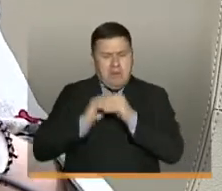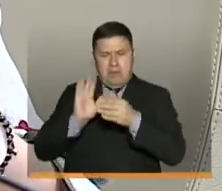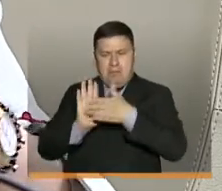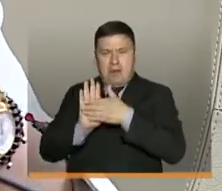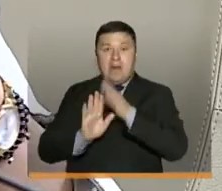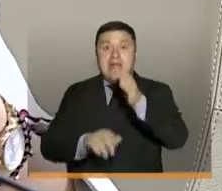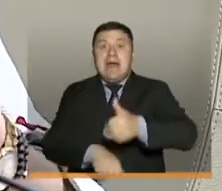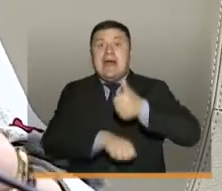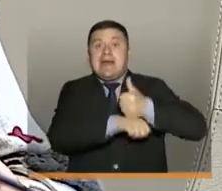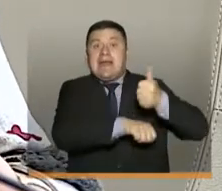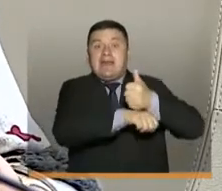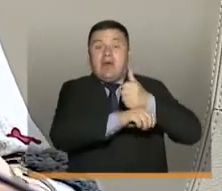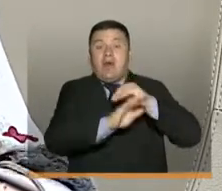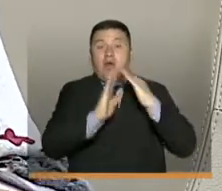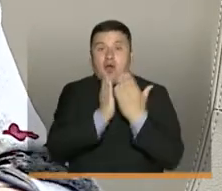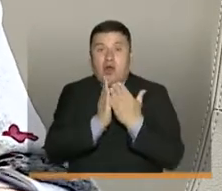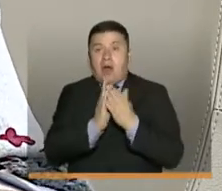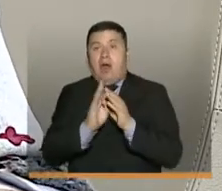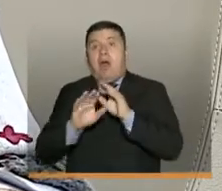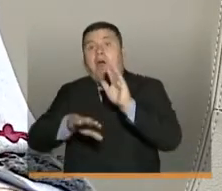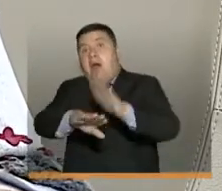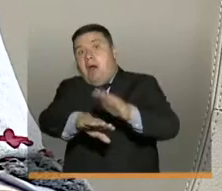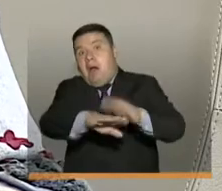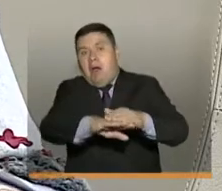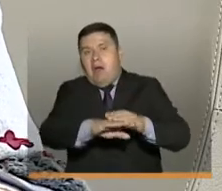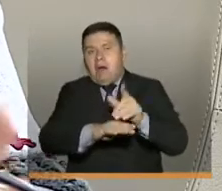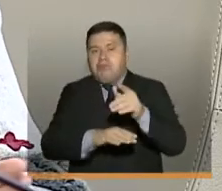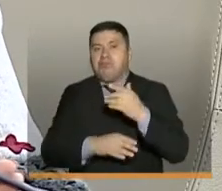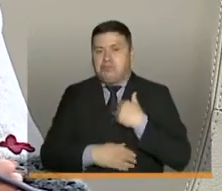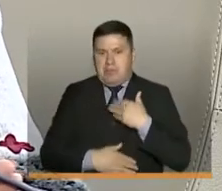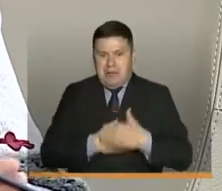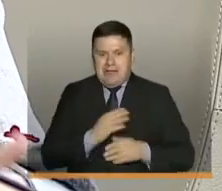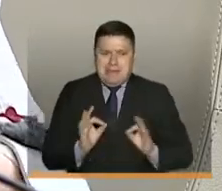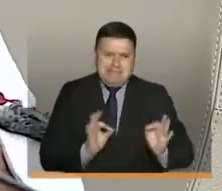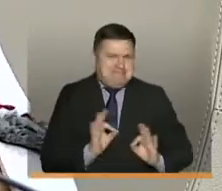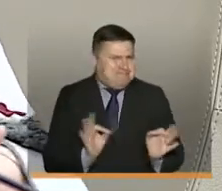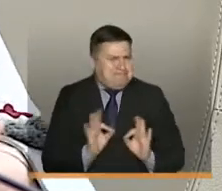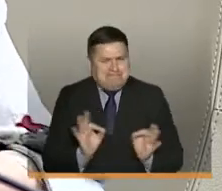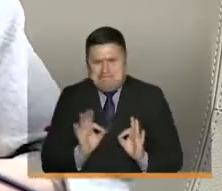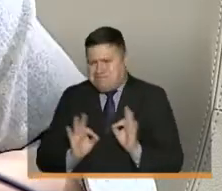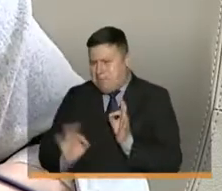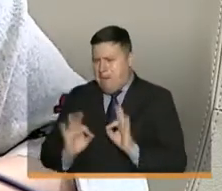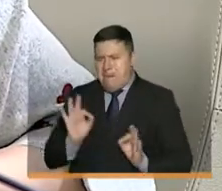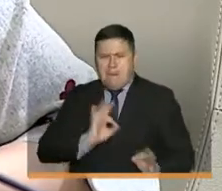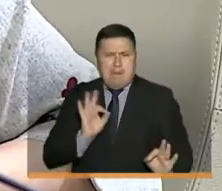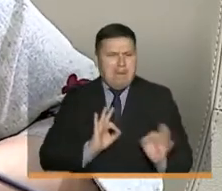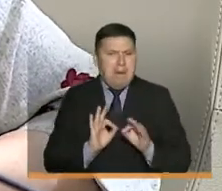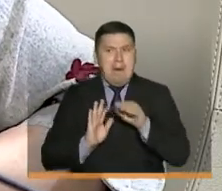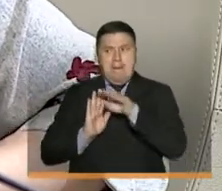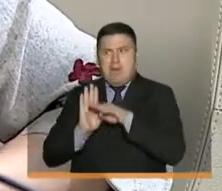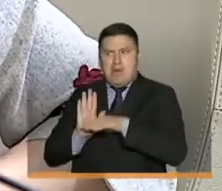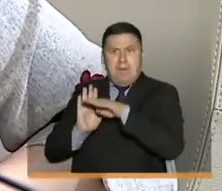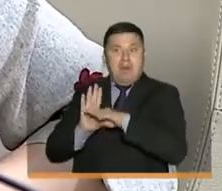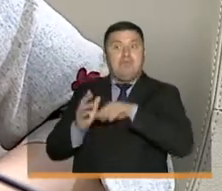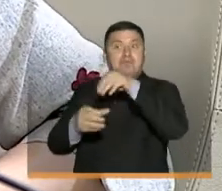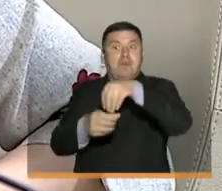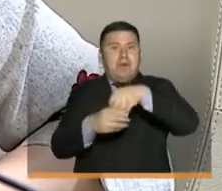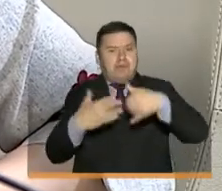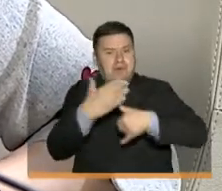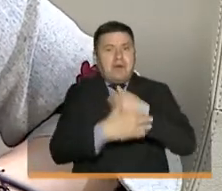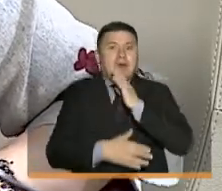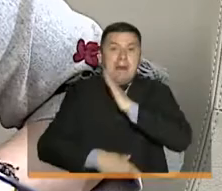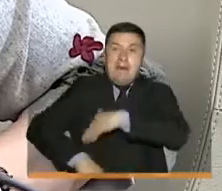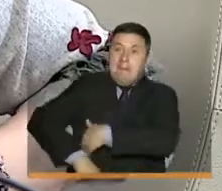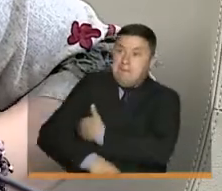cada rector del colegio les irá comentando y como ven nos vamos preparando y guardamos pues todos los protocolos acorde a como el ministro